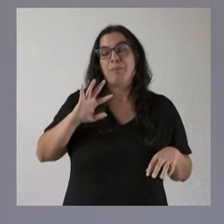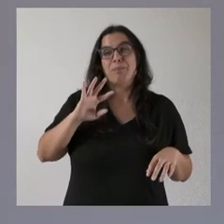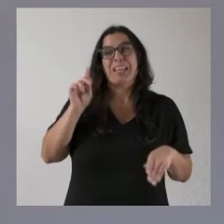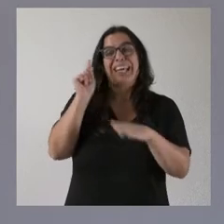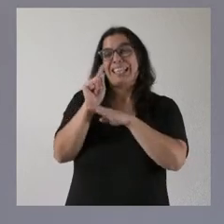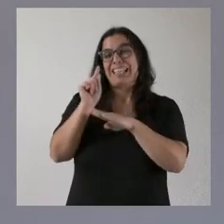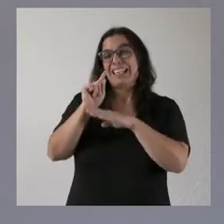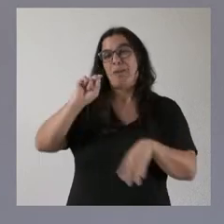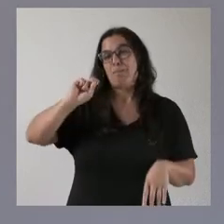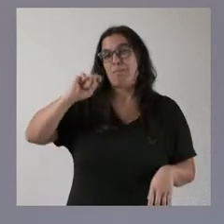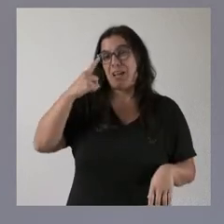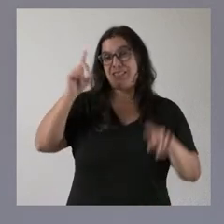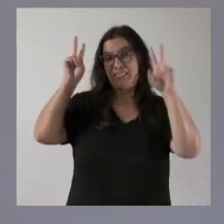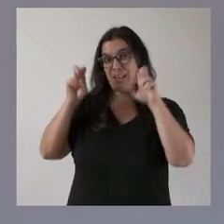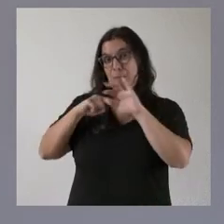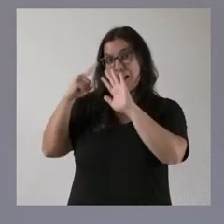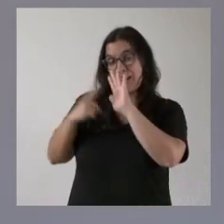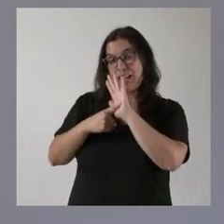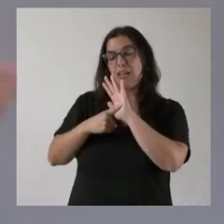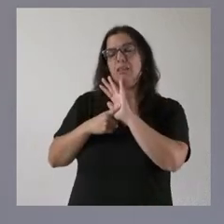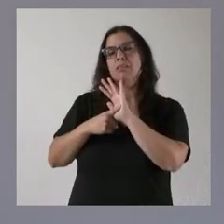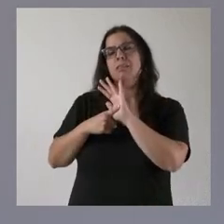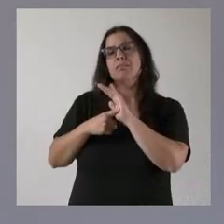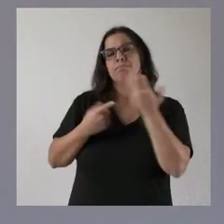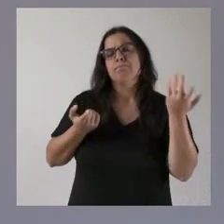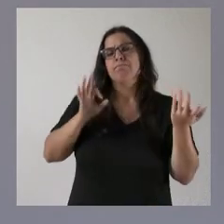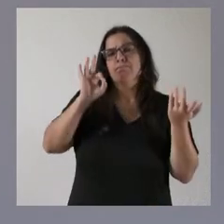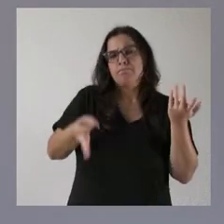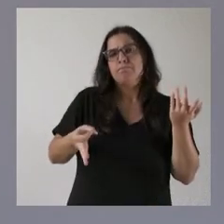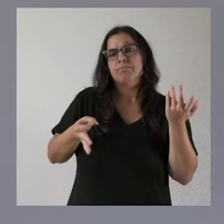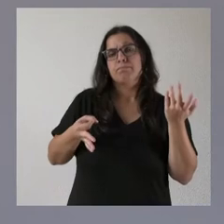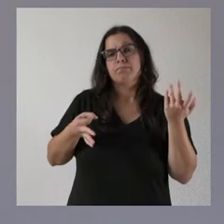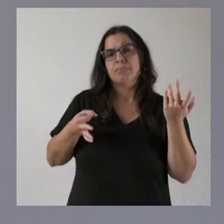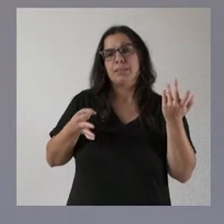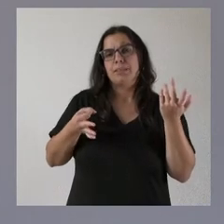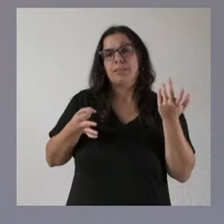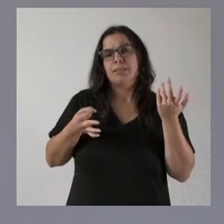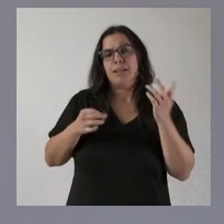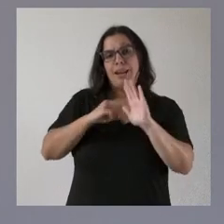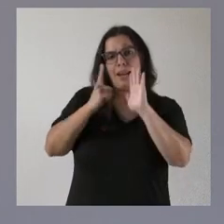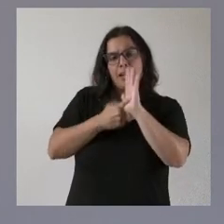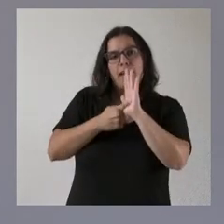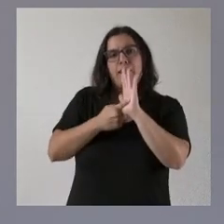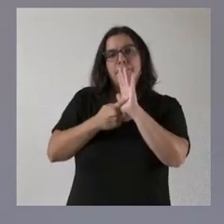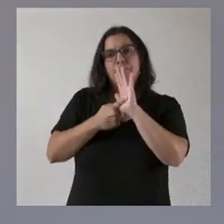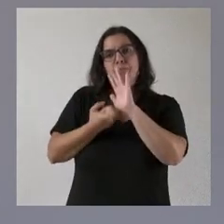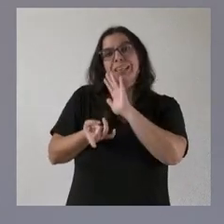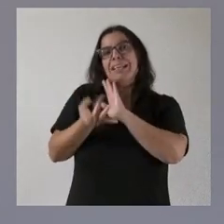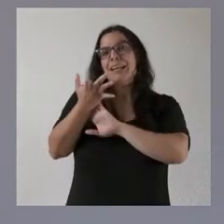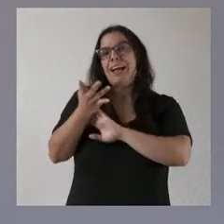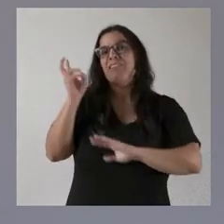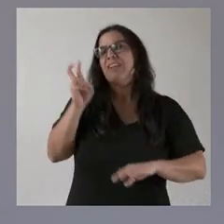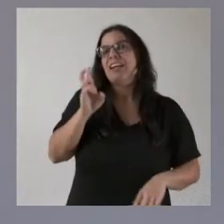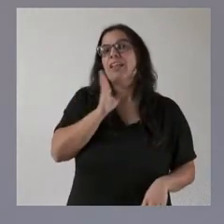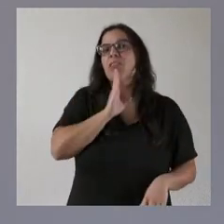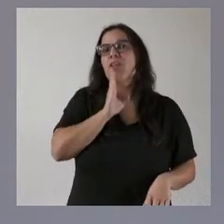tengamos que hacer en torno a esa ley es que esa ley efectivamente ha sido inspirada sobre la base de las